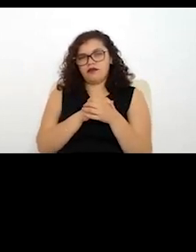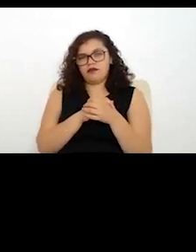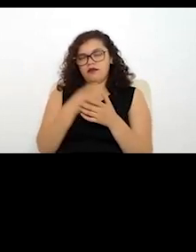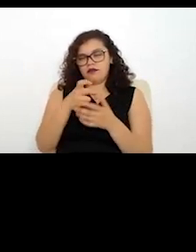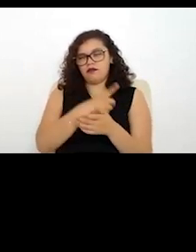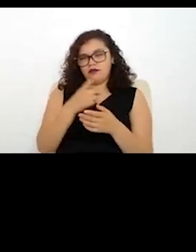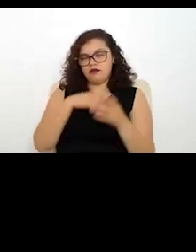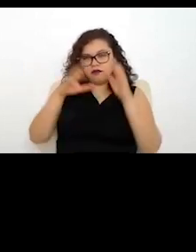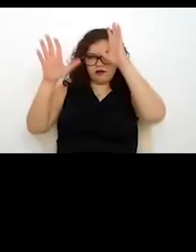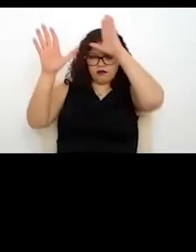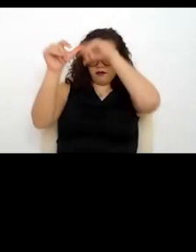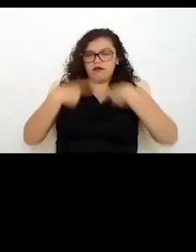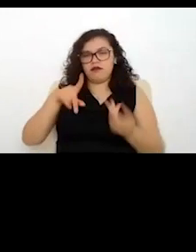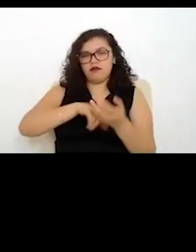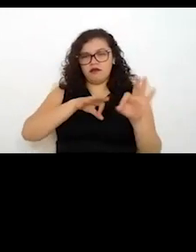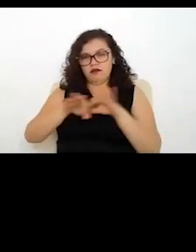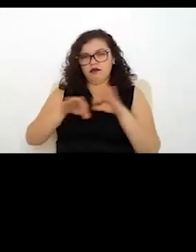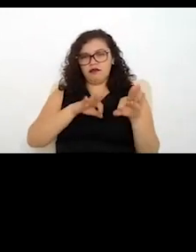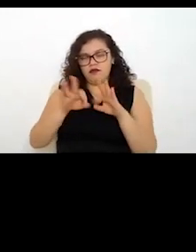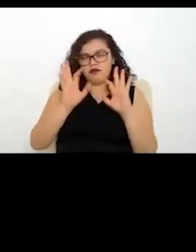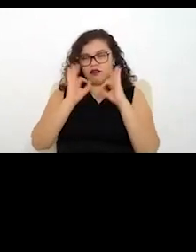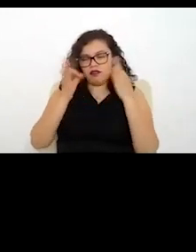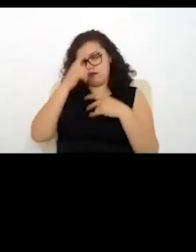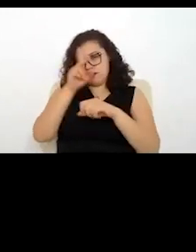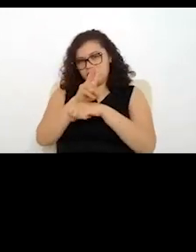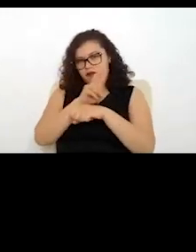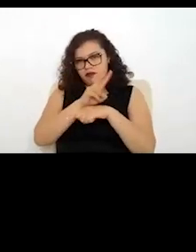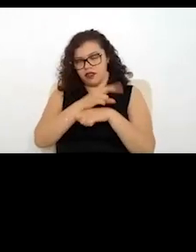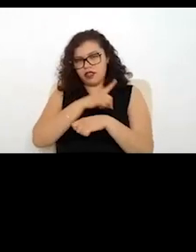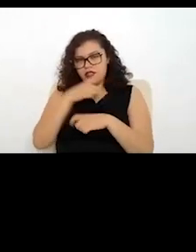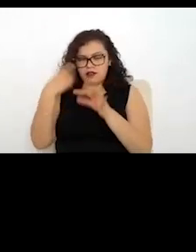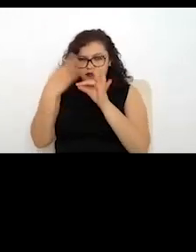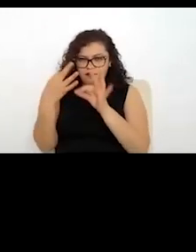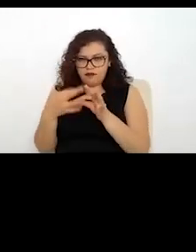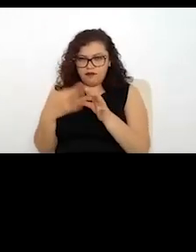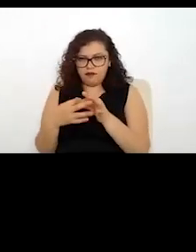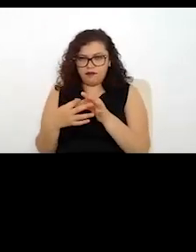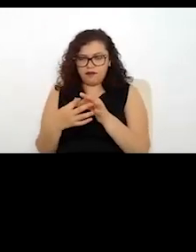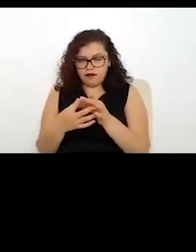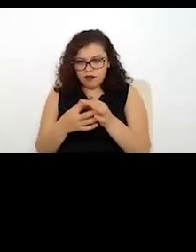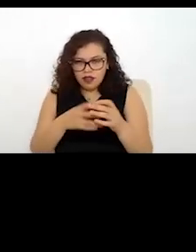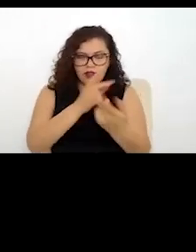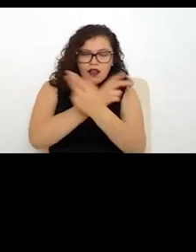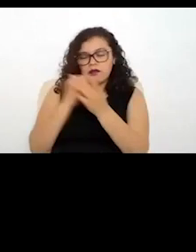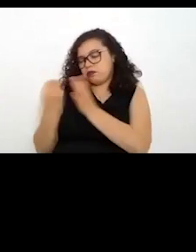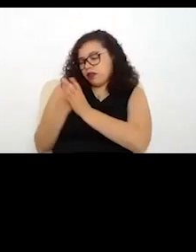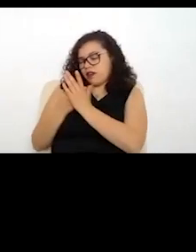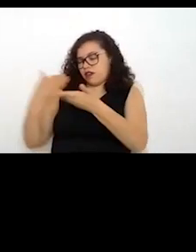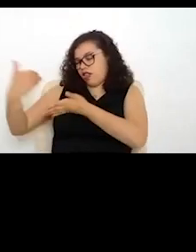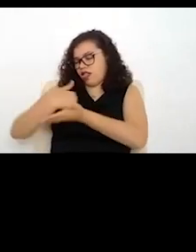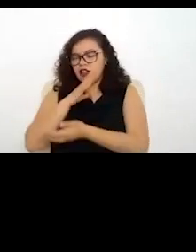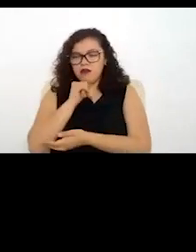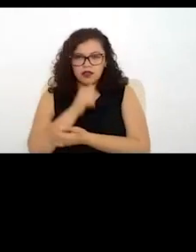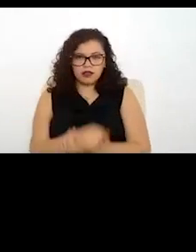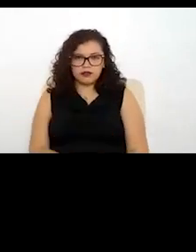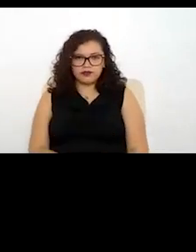entre el patrón y el empleado una forma de supervisión y se tiene que cumplir, no se puede violentar la privacidad. El